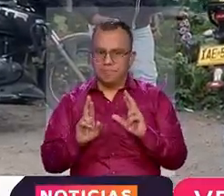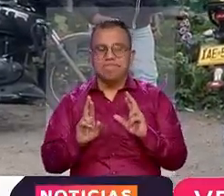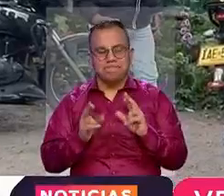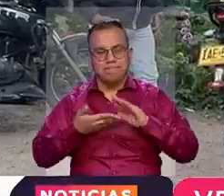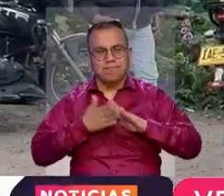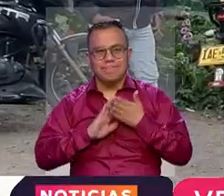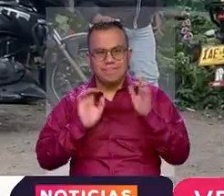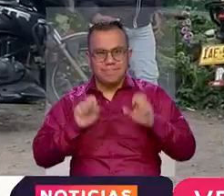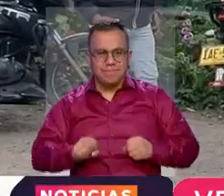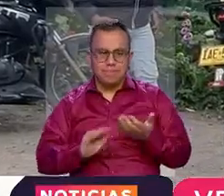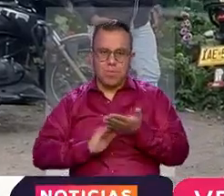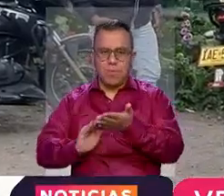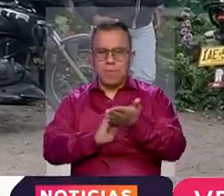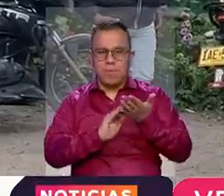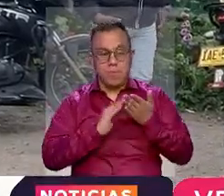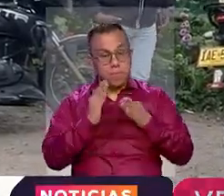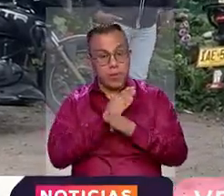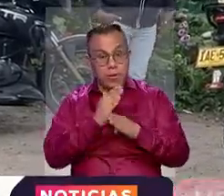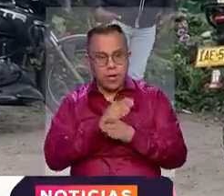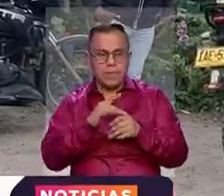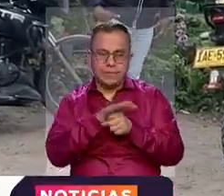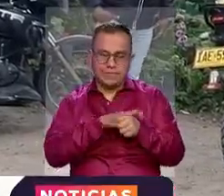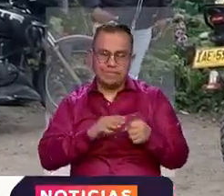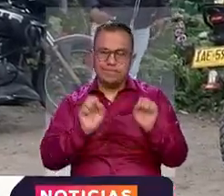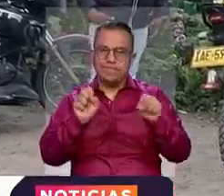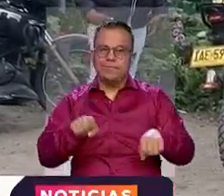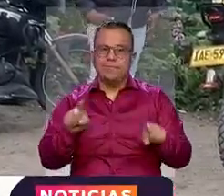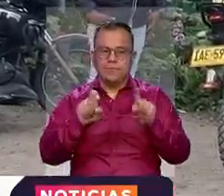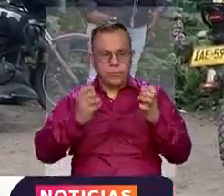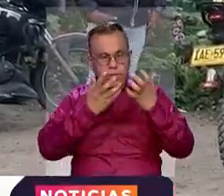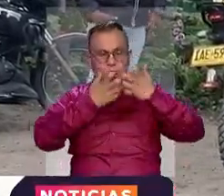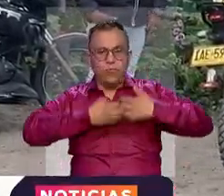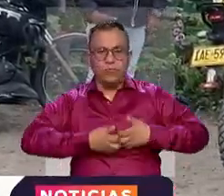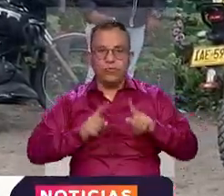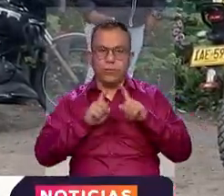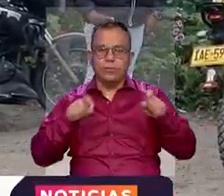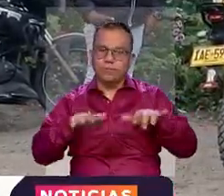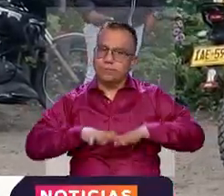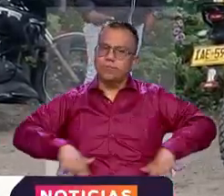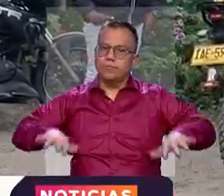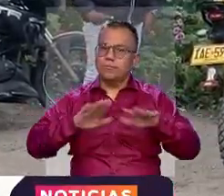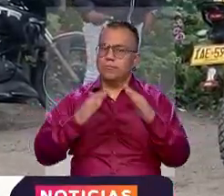la comunidad pueda resolver el conflicto y permitir que funcione